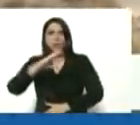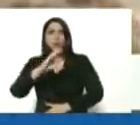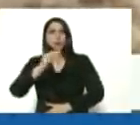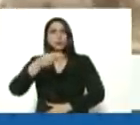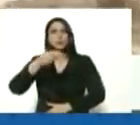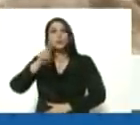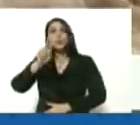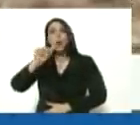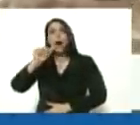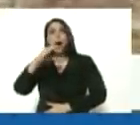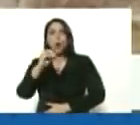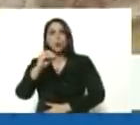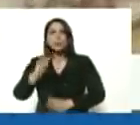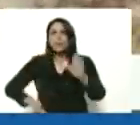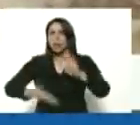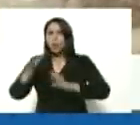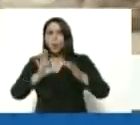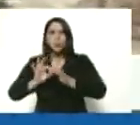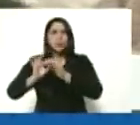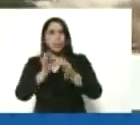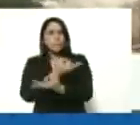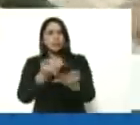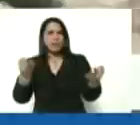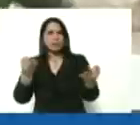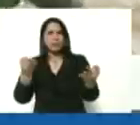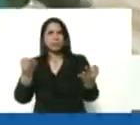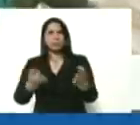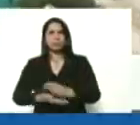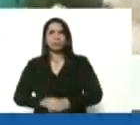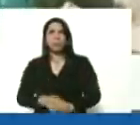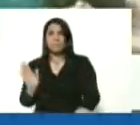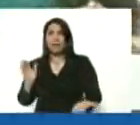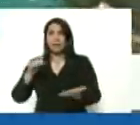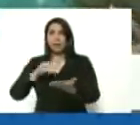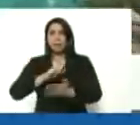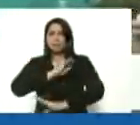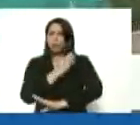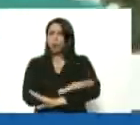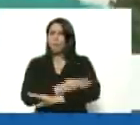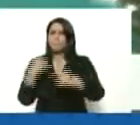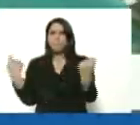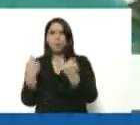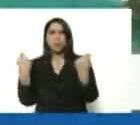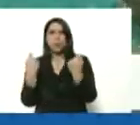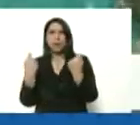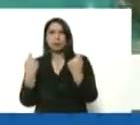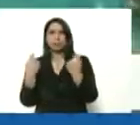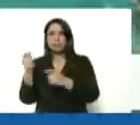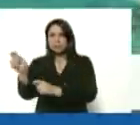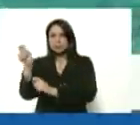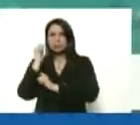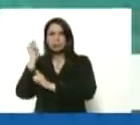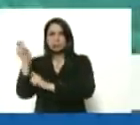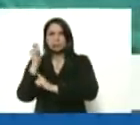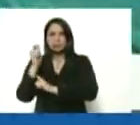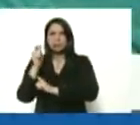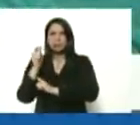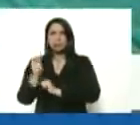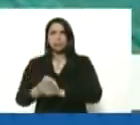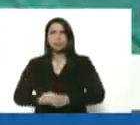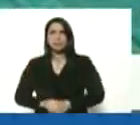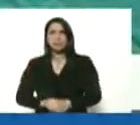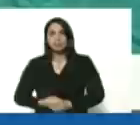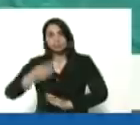salió en unión perfecta. El Poder Popular, los pescadores de a pie,